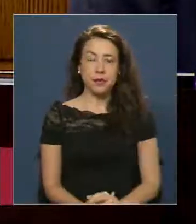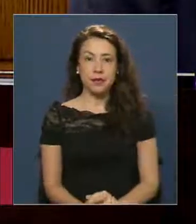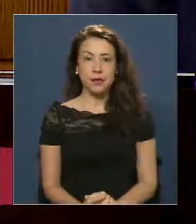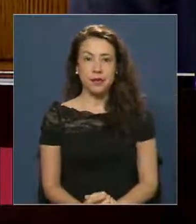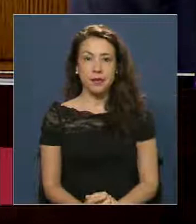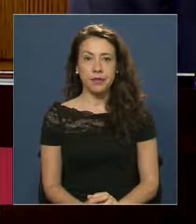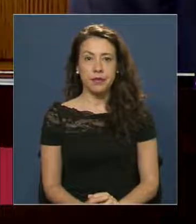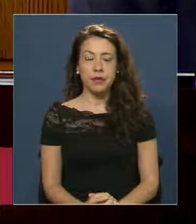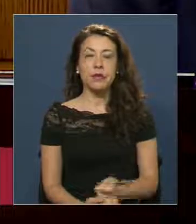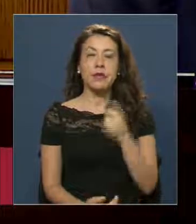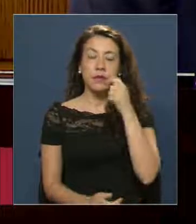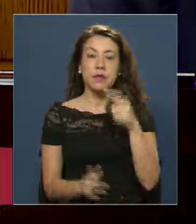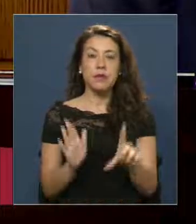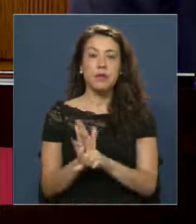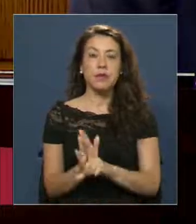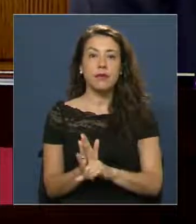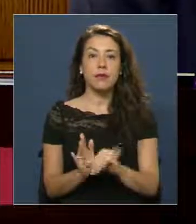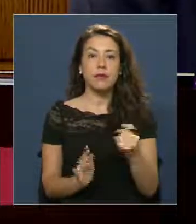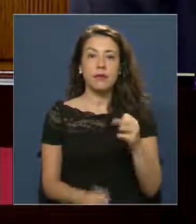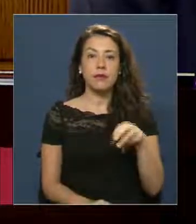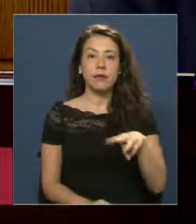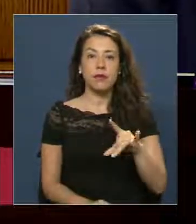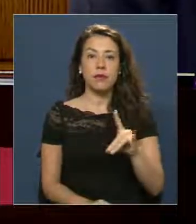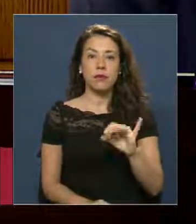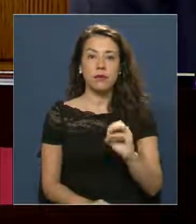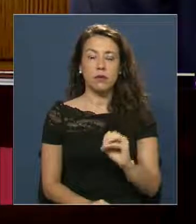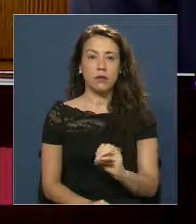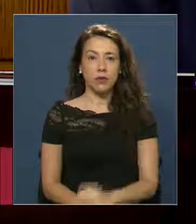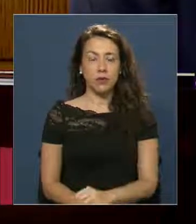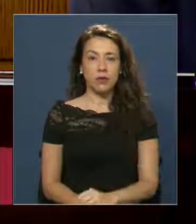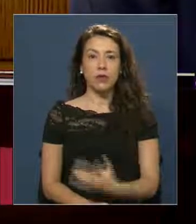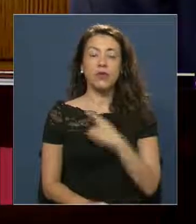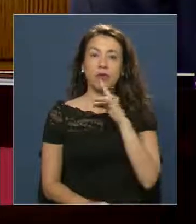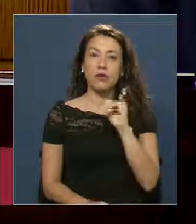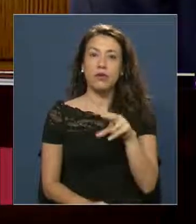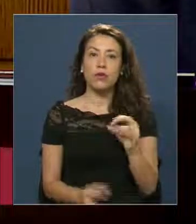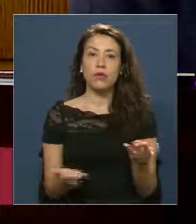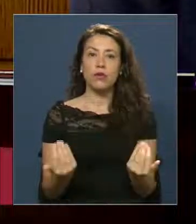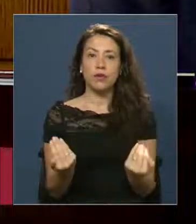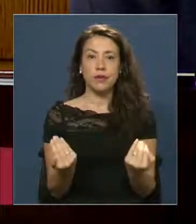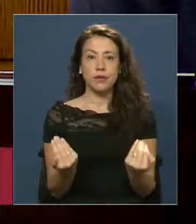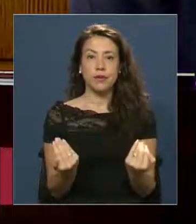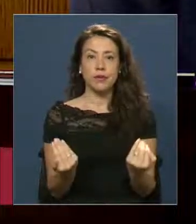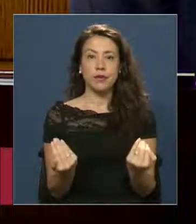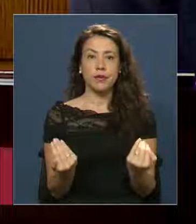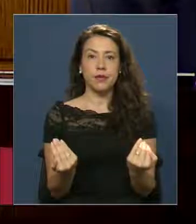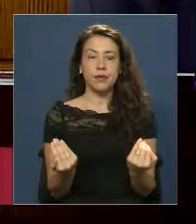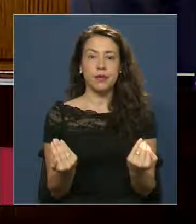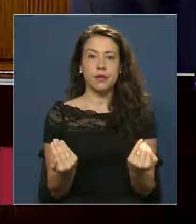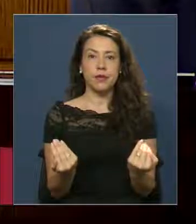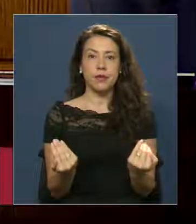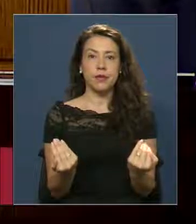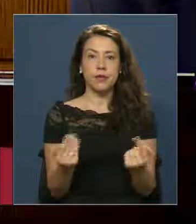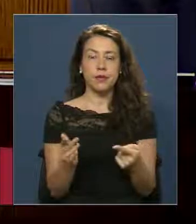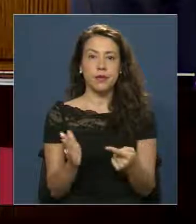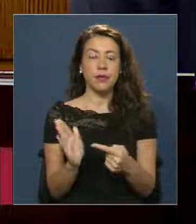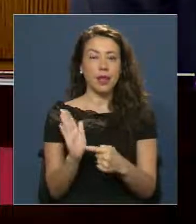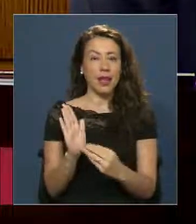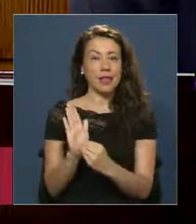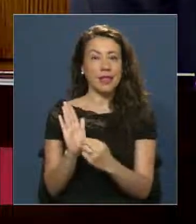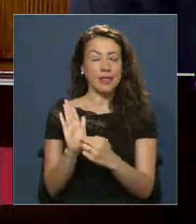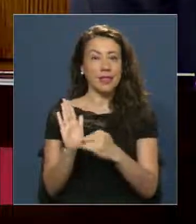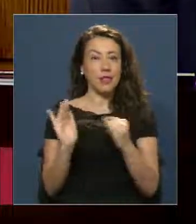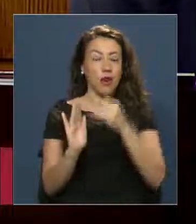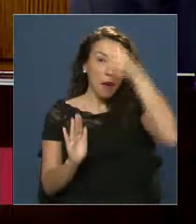la ley Zamudio. La pregunta es si es necesario, entonces, que ese tipo penal quede hoy día